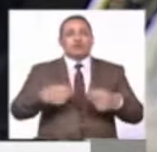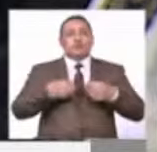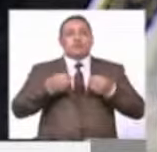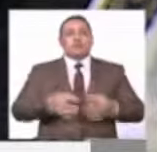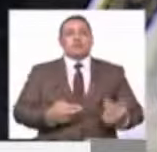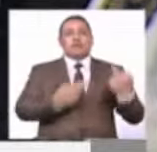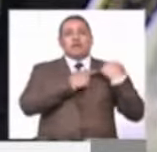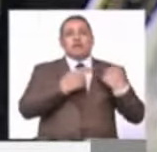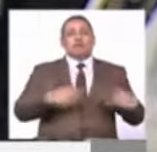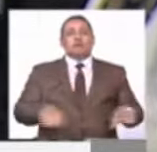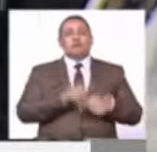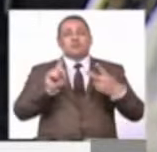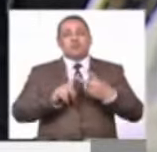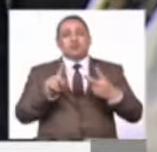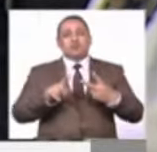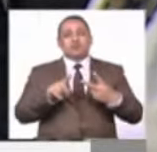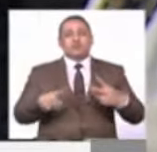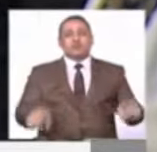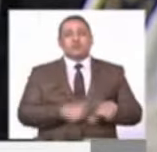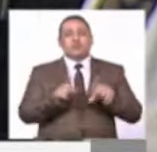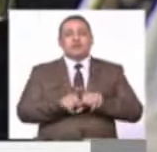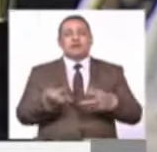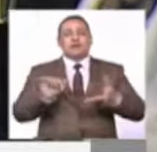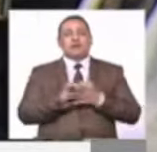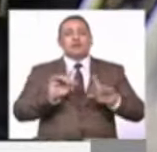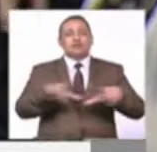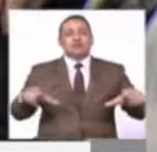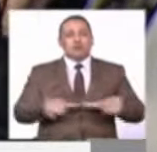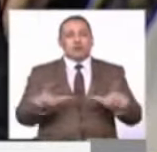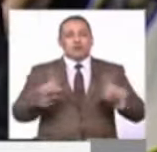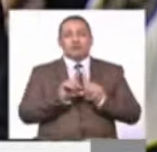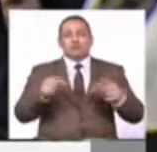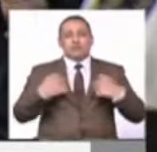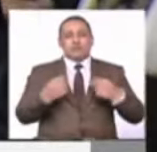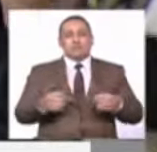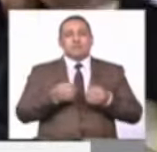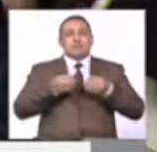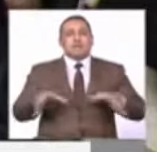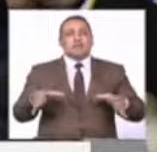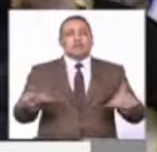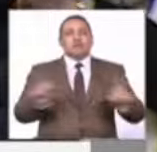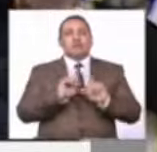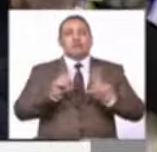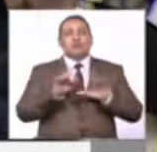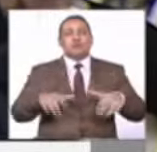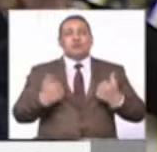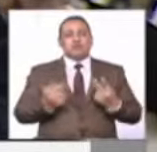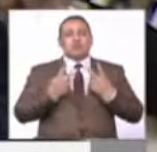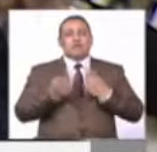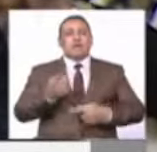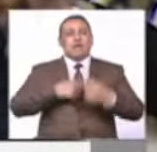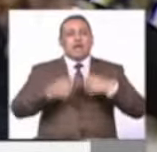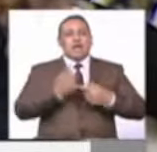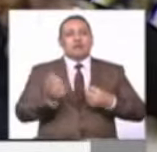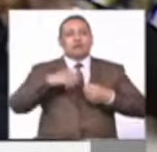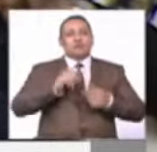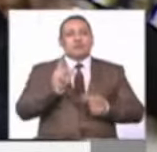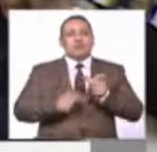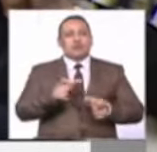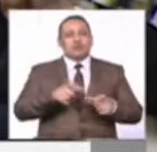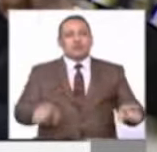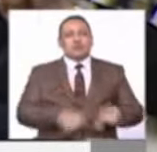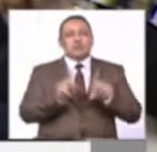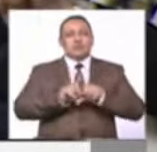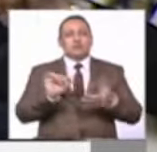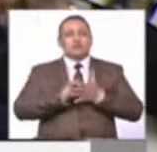el cargo Y en segundo lar lugar sus puestos No quedan vacantes no se no van a poder asumir los suplentes no se